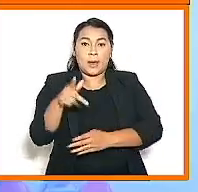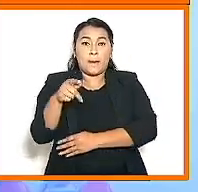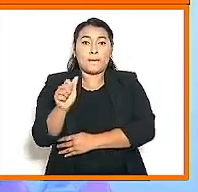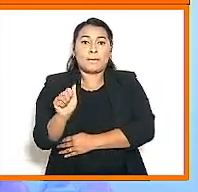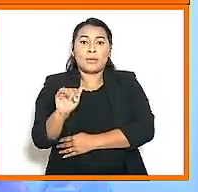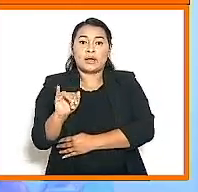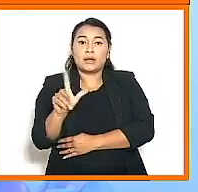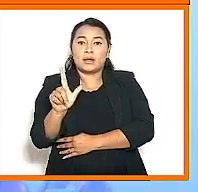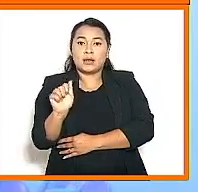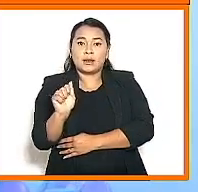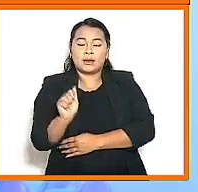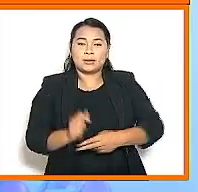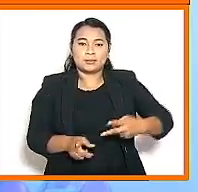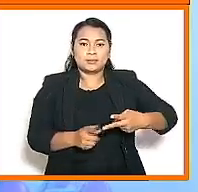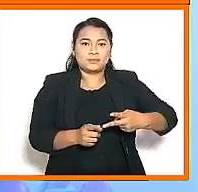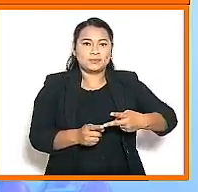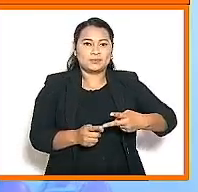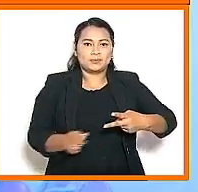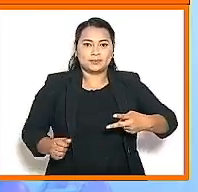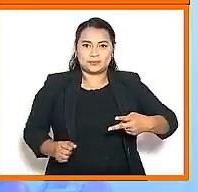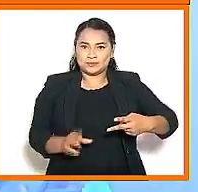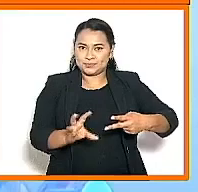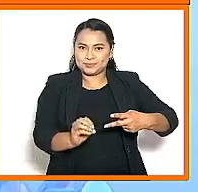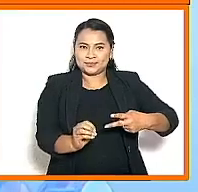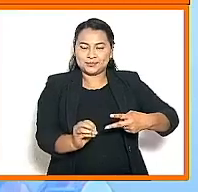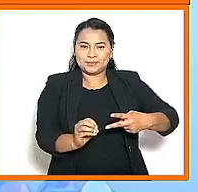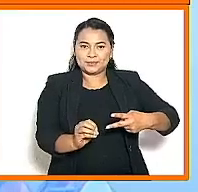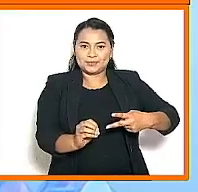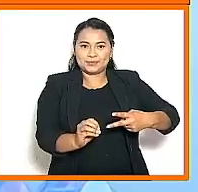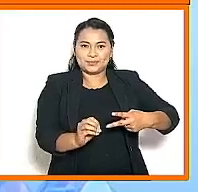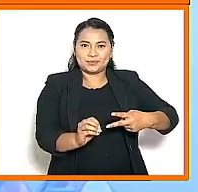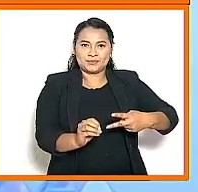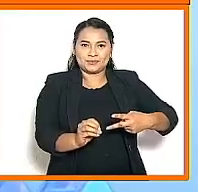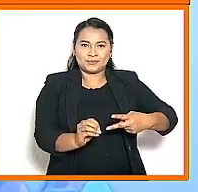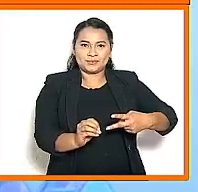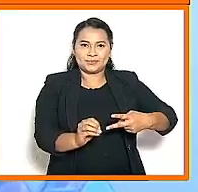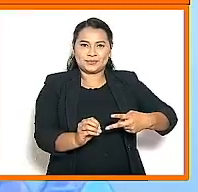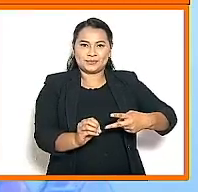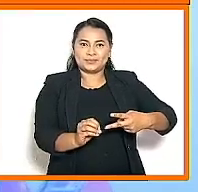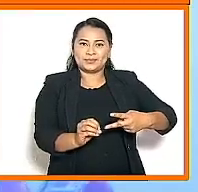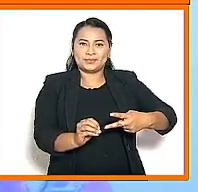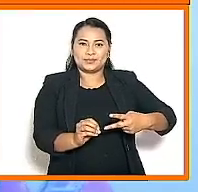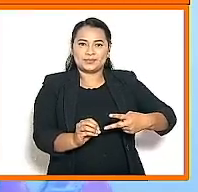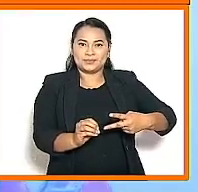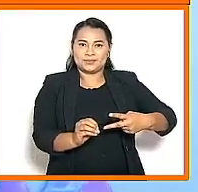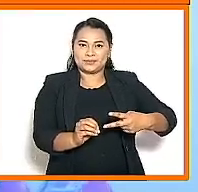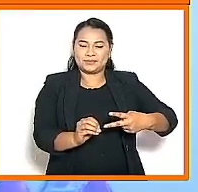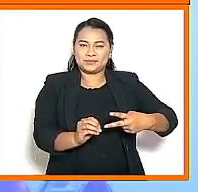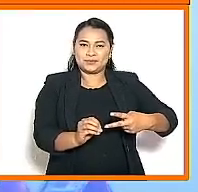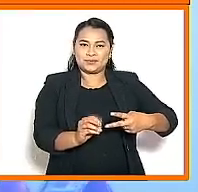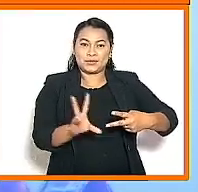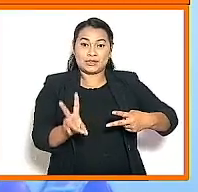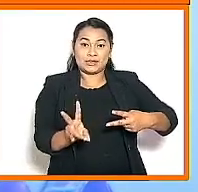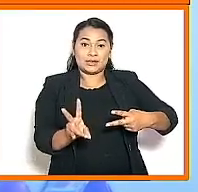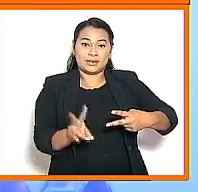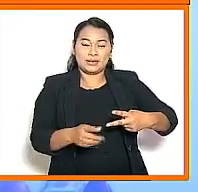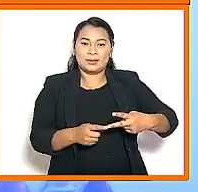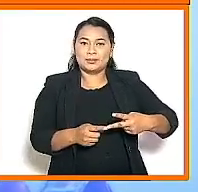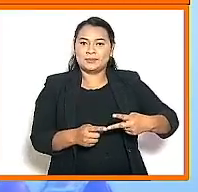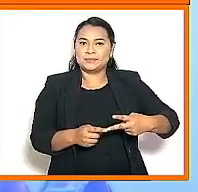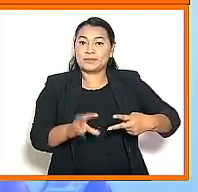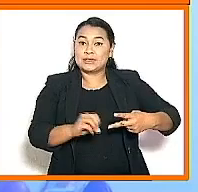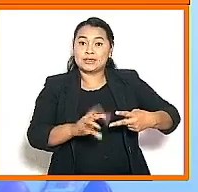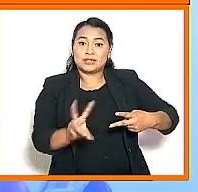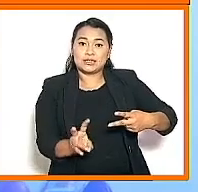Segundo número favorecido, su primer dígito es el 0. Segundo dígito. Y este es el 7. Segundo número